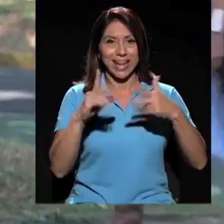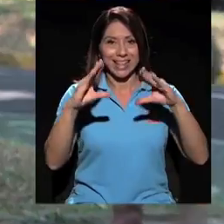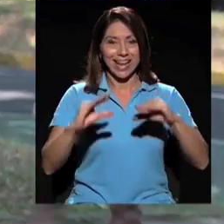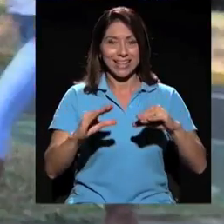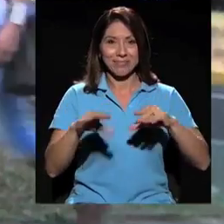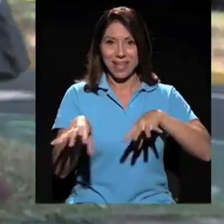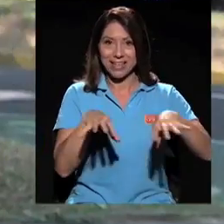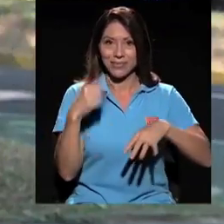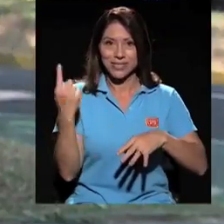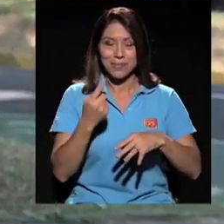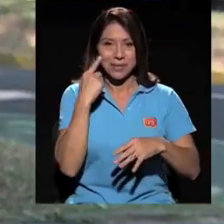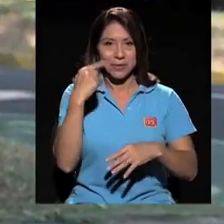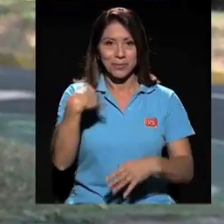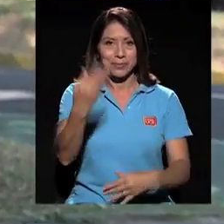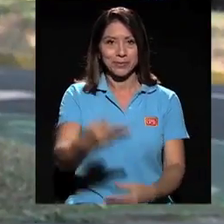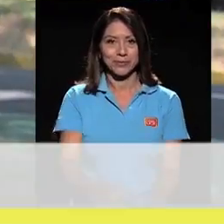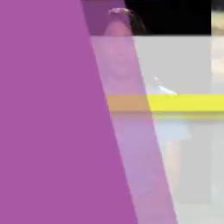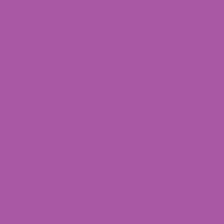activos. Nos vemos en la próxima.